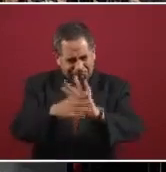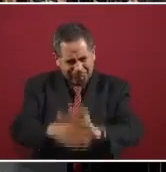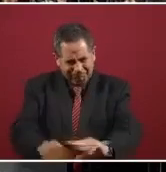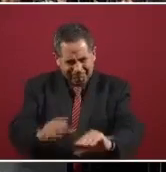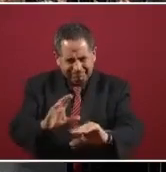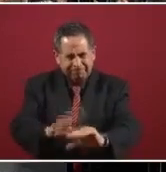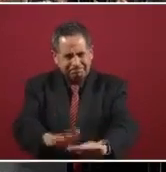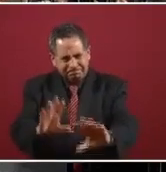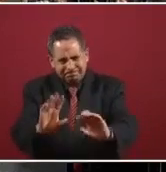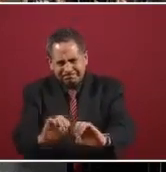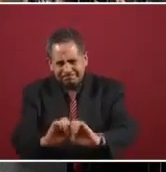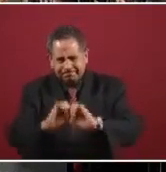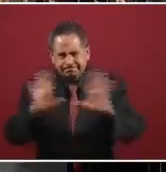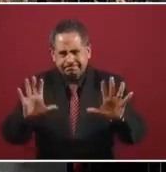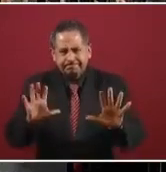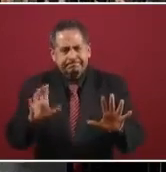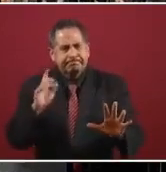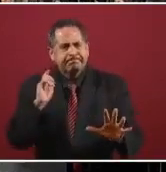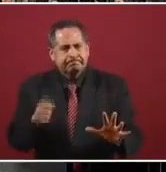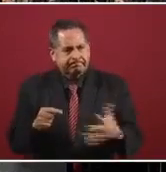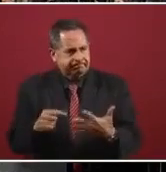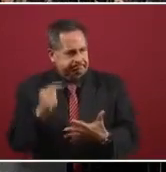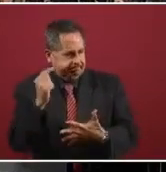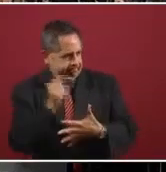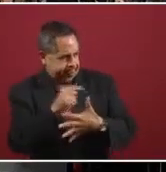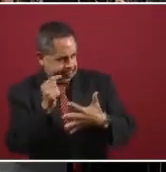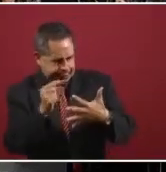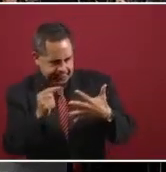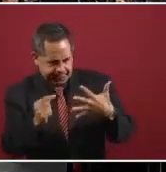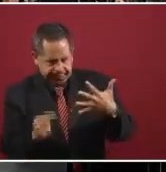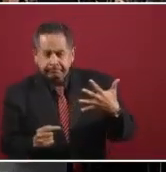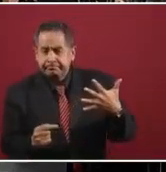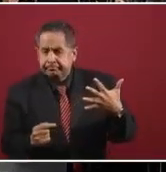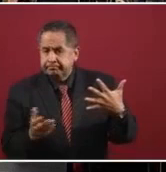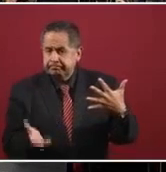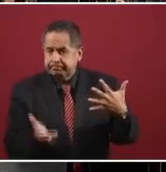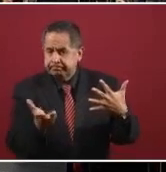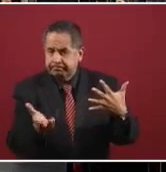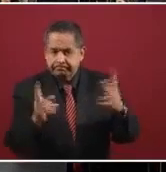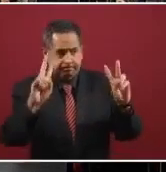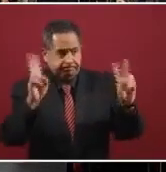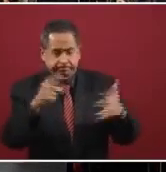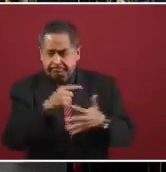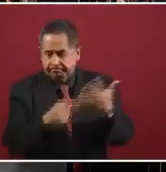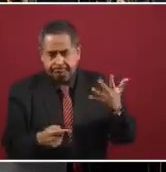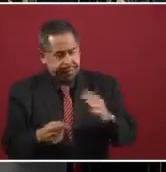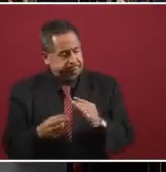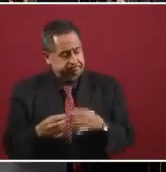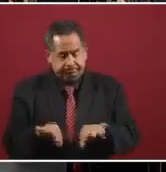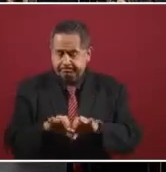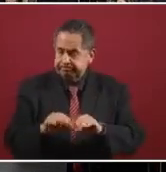aclare todo lo relacionado con este tema. Y